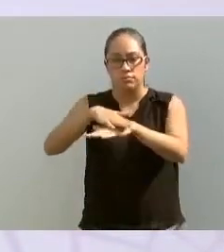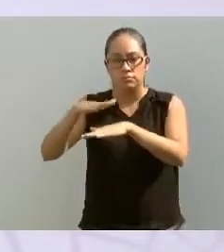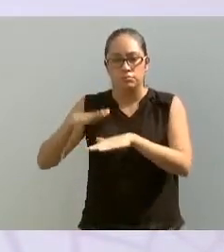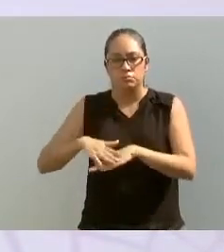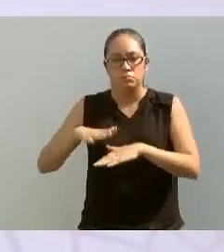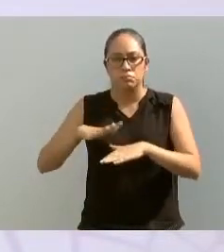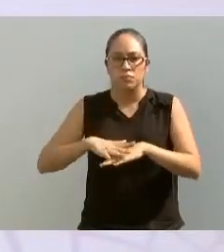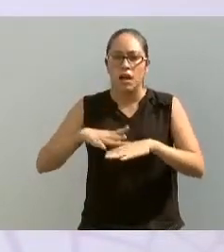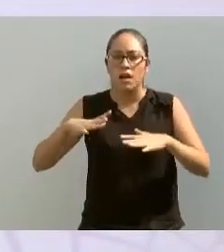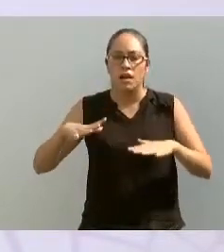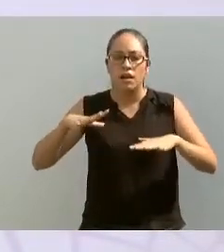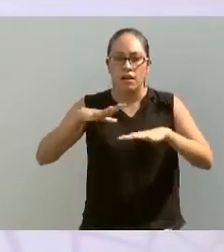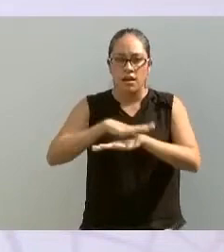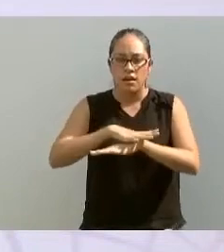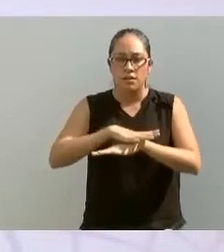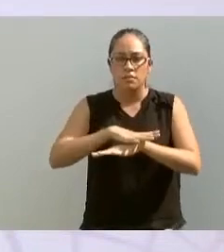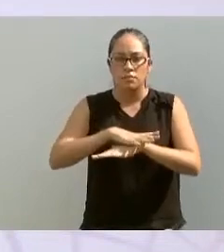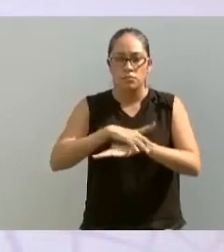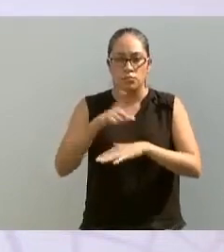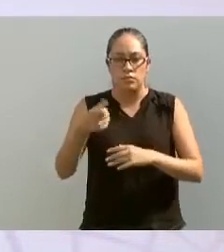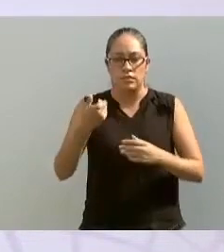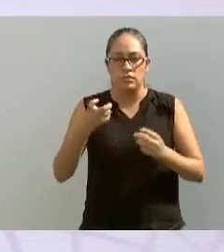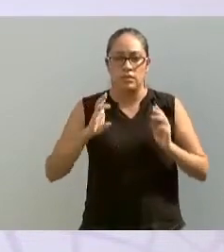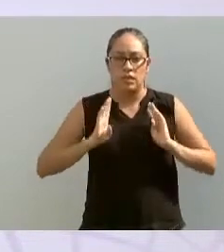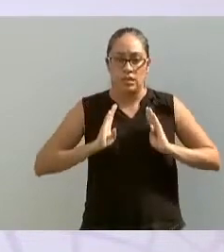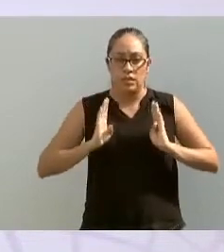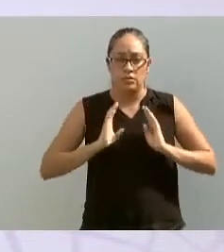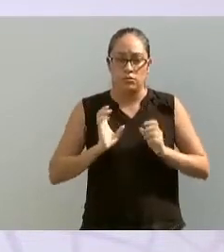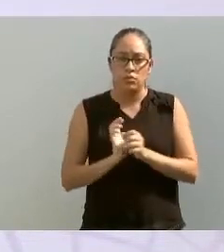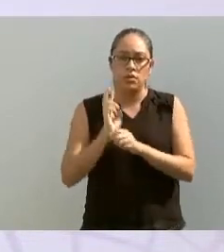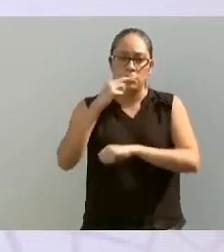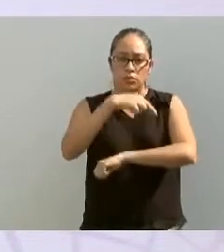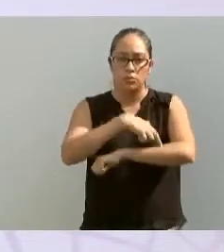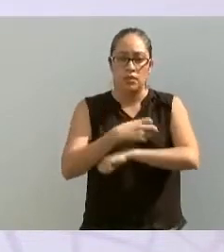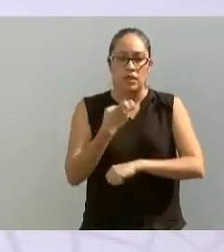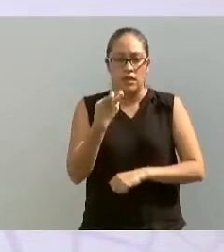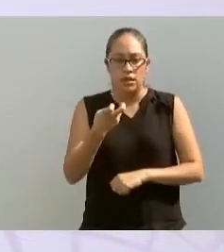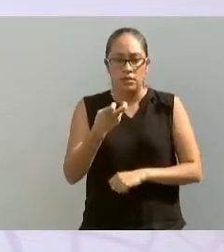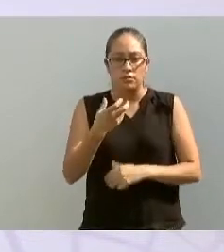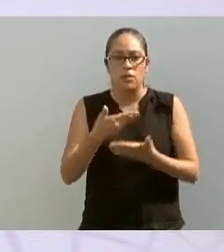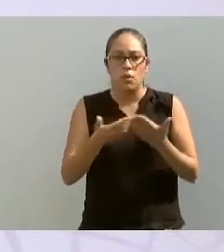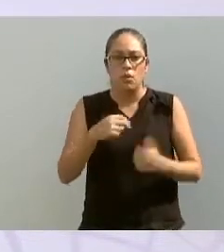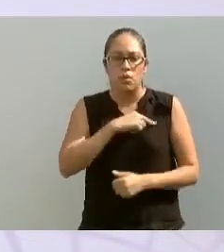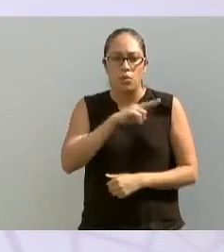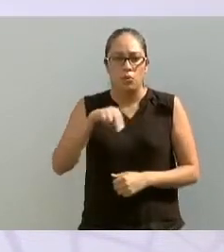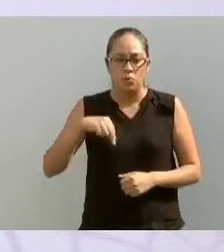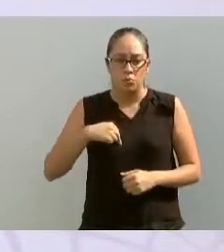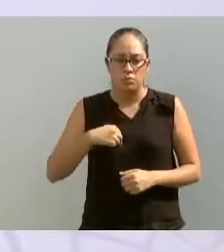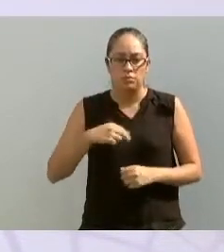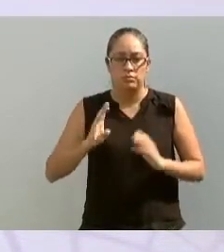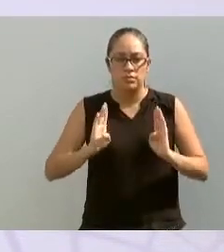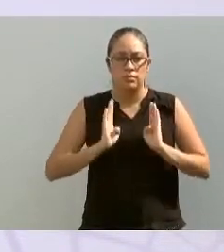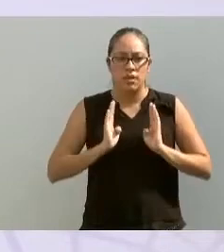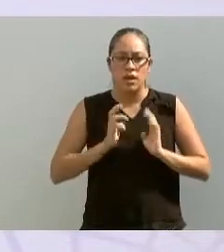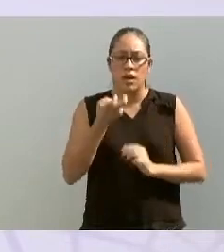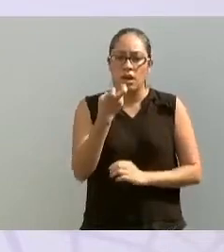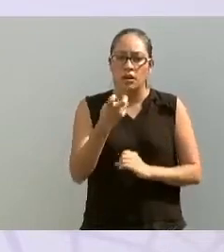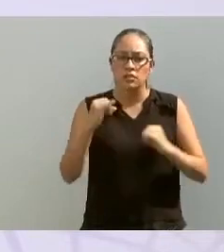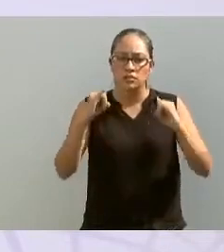Revolución. Ese es nuestro ejército. Es una